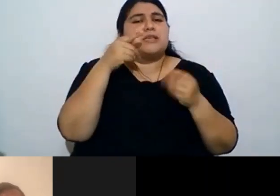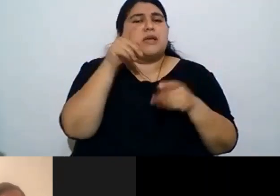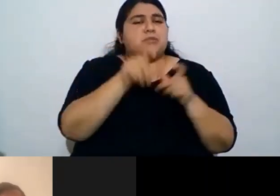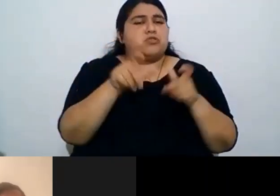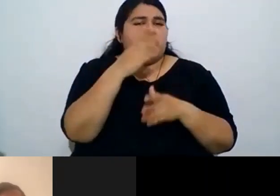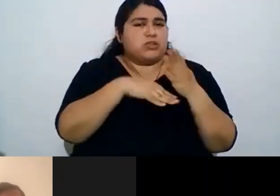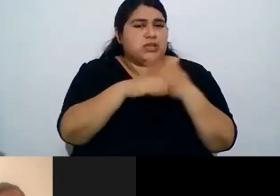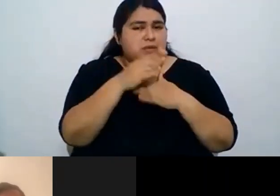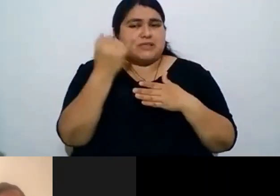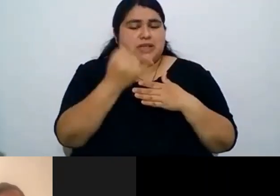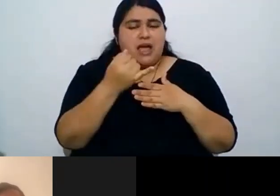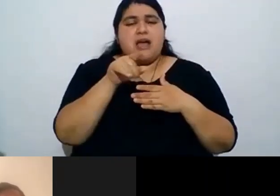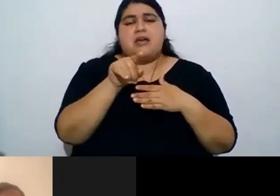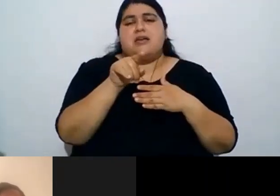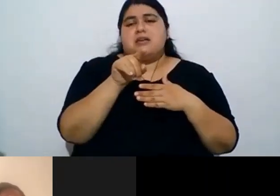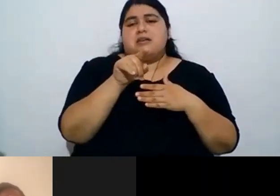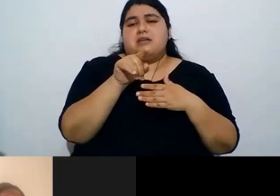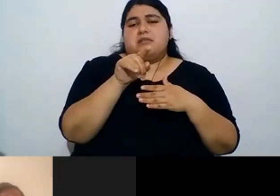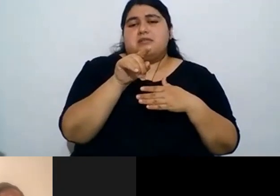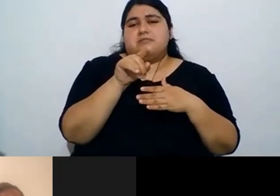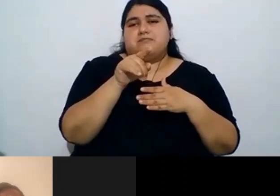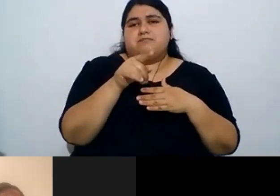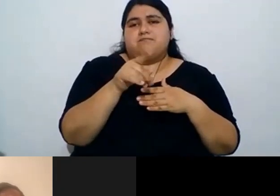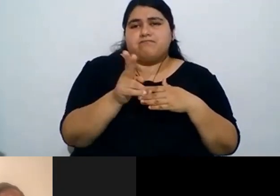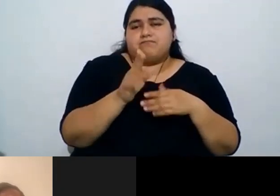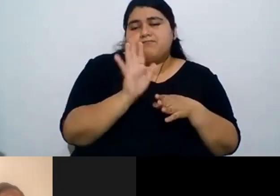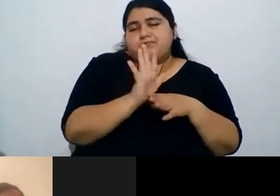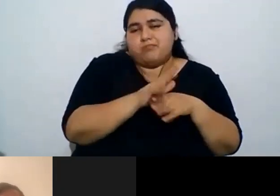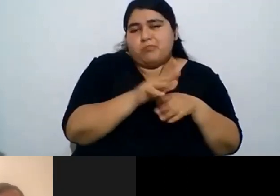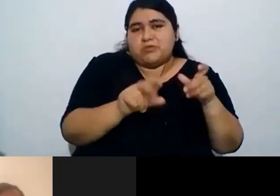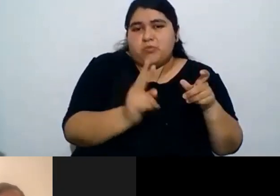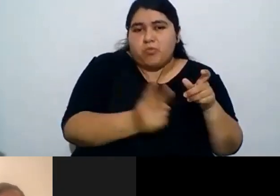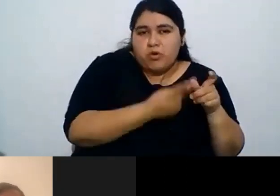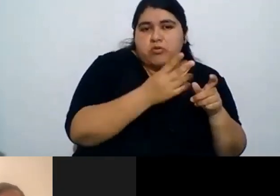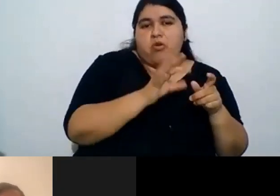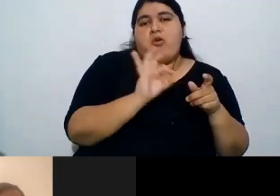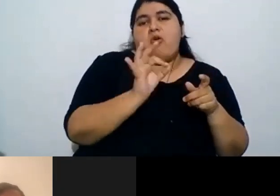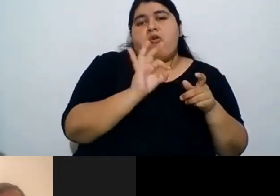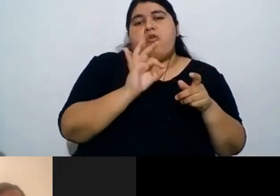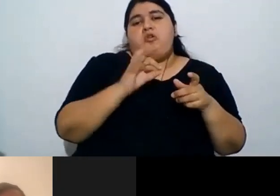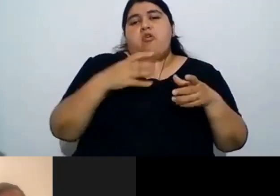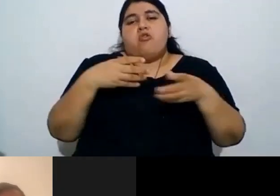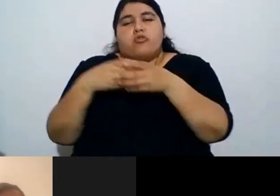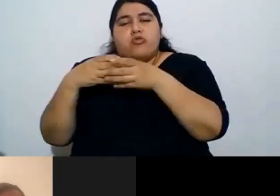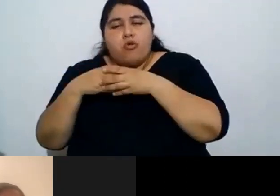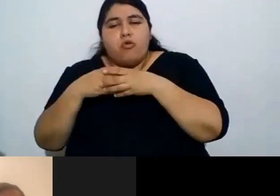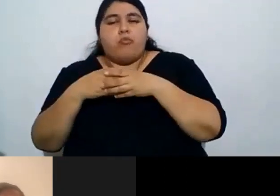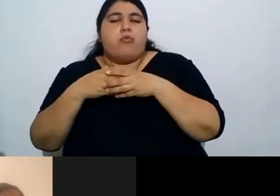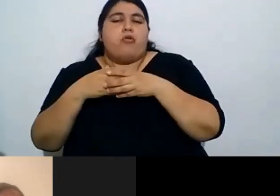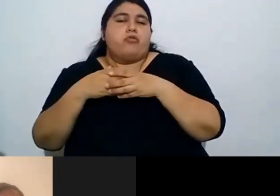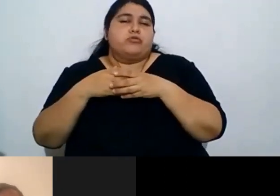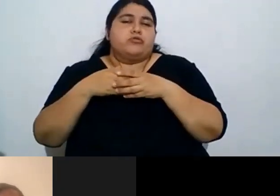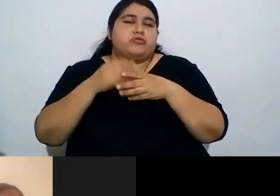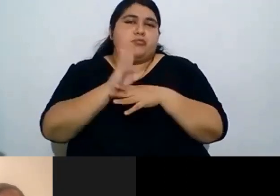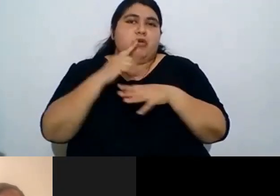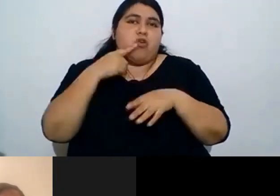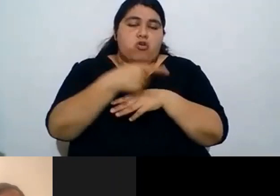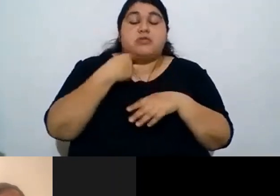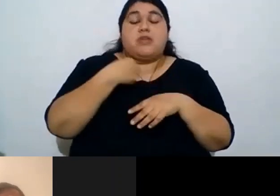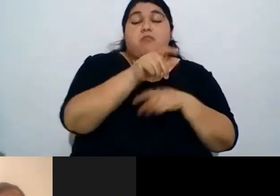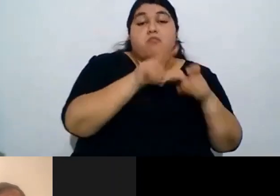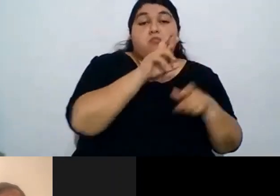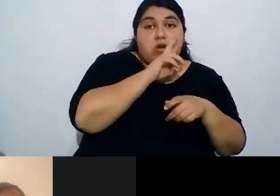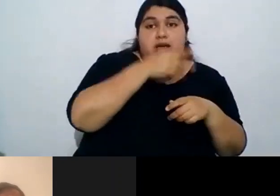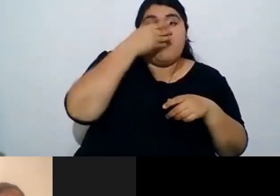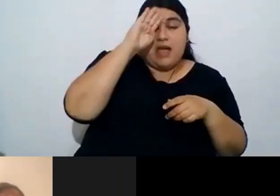discapacidad, caídas en combate, como ya les dije, o caídas por minas antipersona, campesinos, niños, mujeres que en